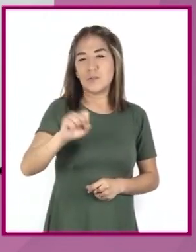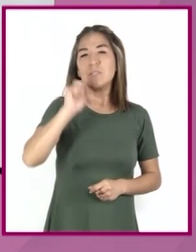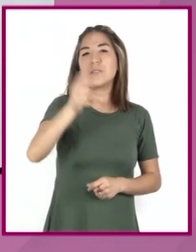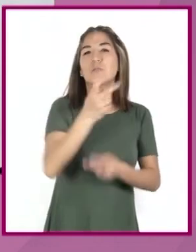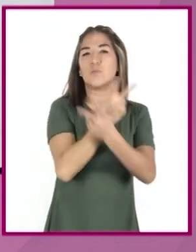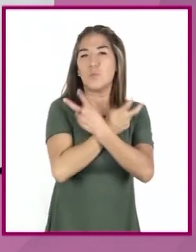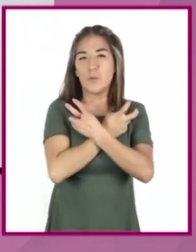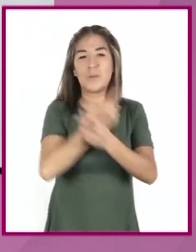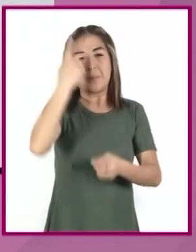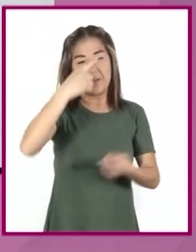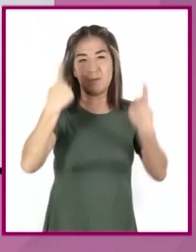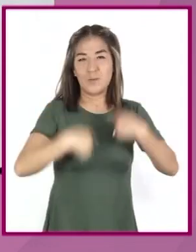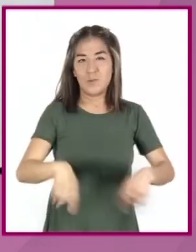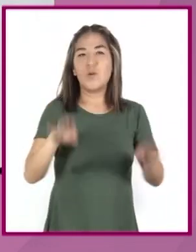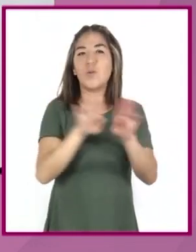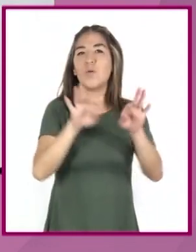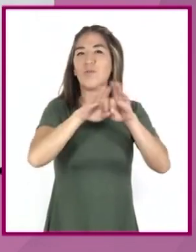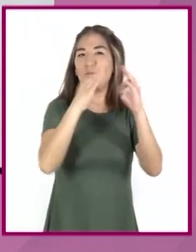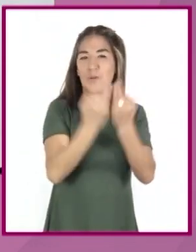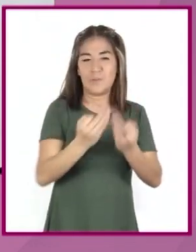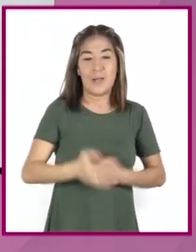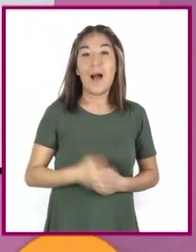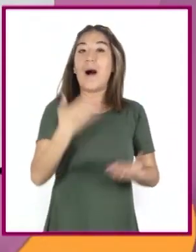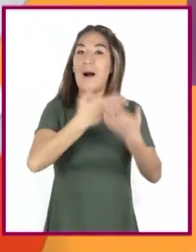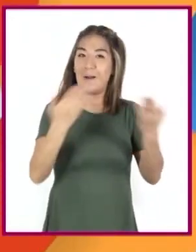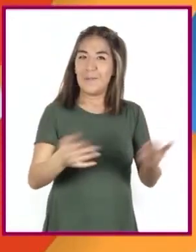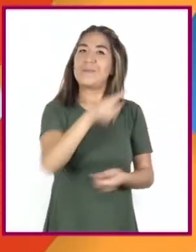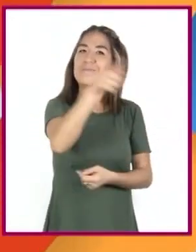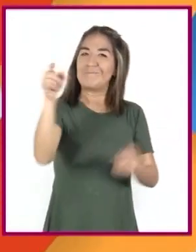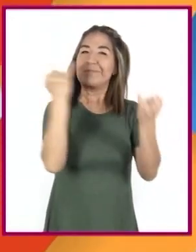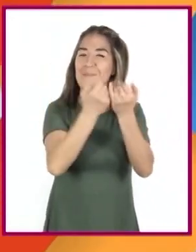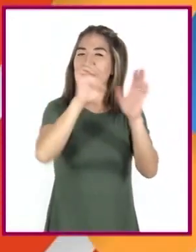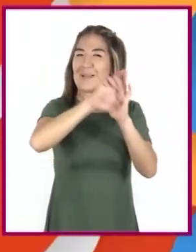que conforman el hueso. Ahora les toca a ustedes.